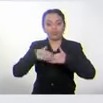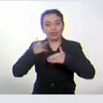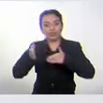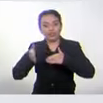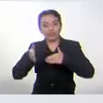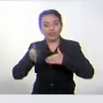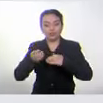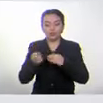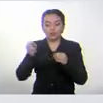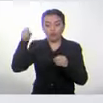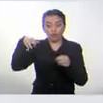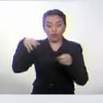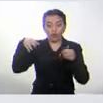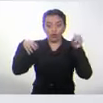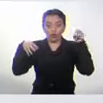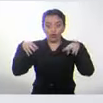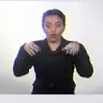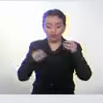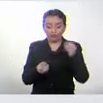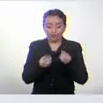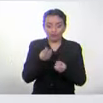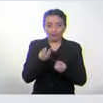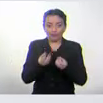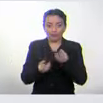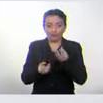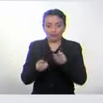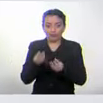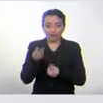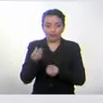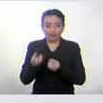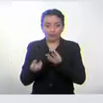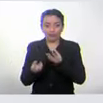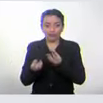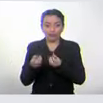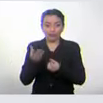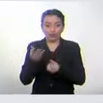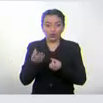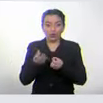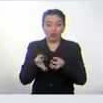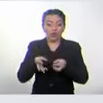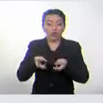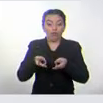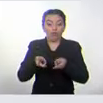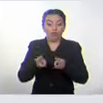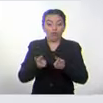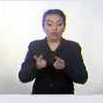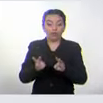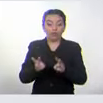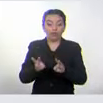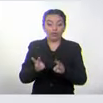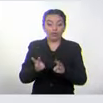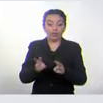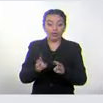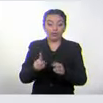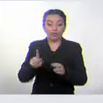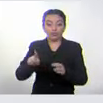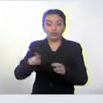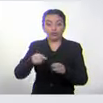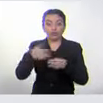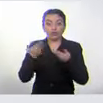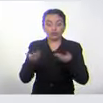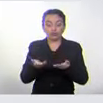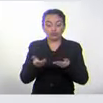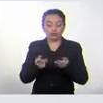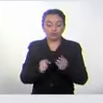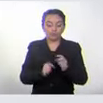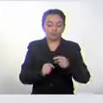La forma en la que lo vamos a colocar tiene el siguiente arreglo: donde termina uno